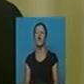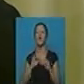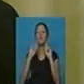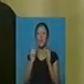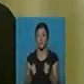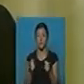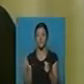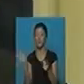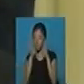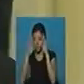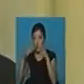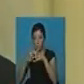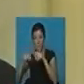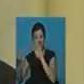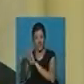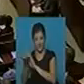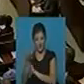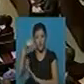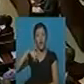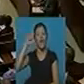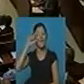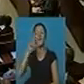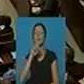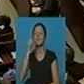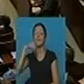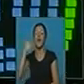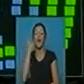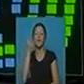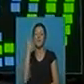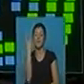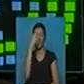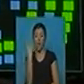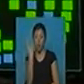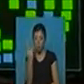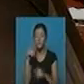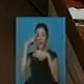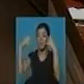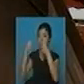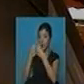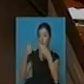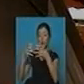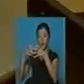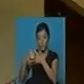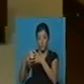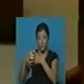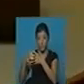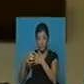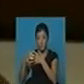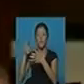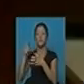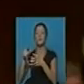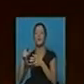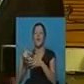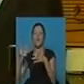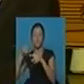giro a la derecha en Israel. Netanyahu acordó una alianza con el partido ultranacionalista Yisrael Beitenu. La llegada de